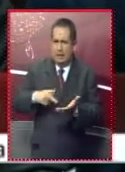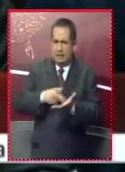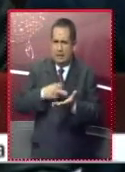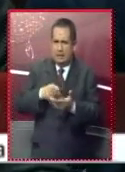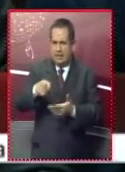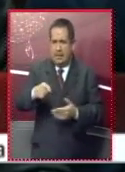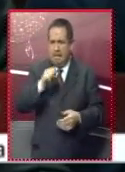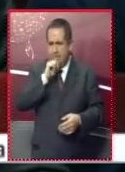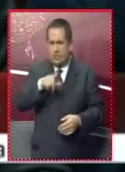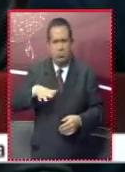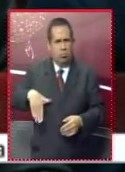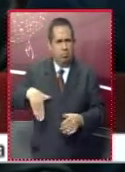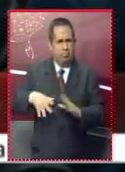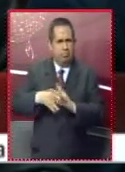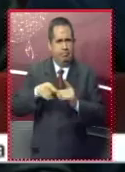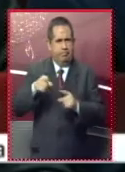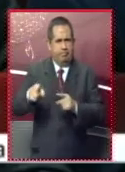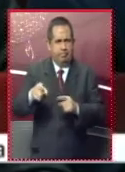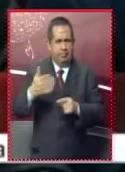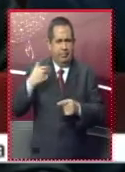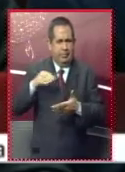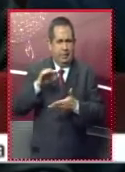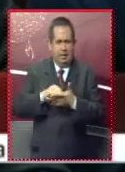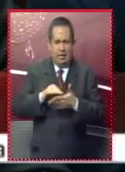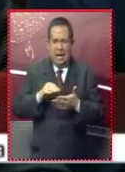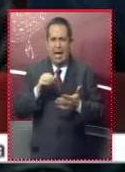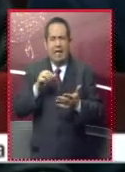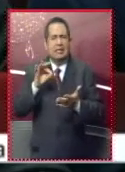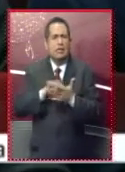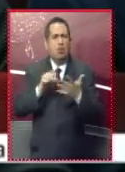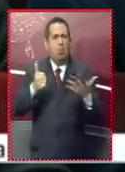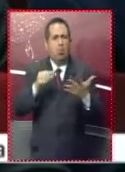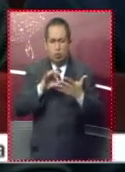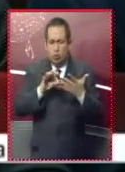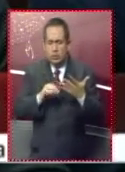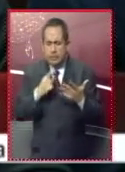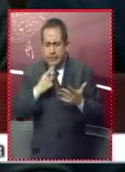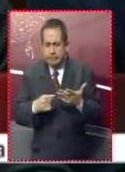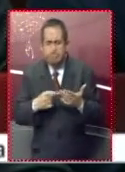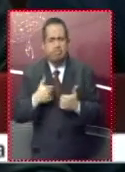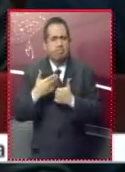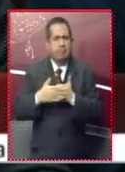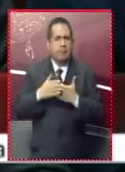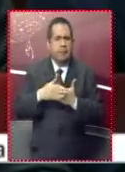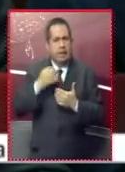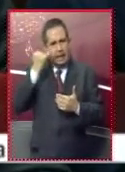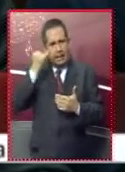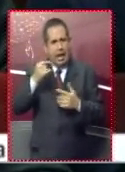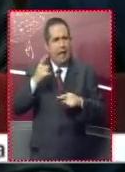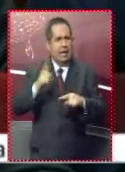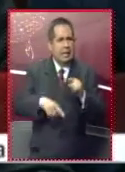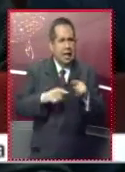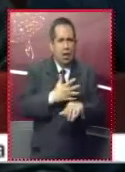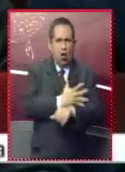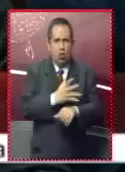en el último de los puntos, el sexto, de concluir el ciclo de reformas destinadas a combatir la corrupción,